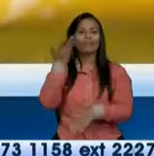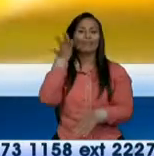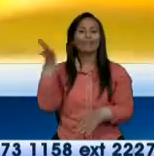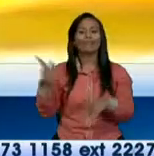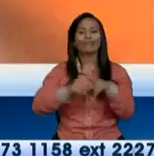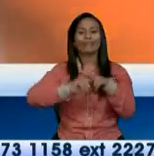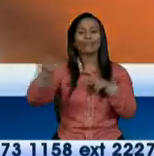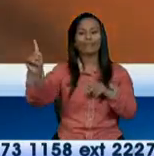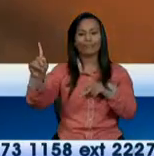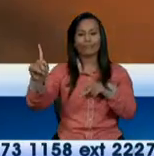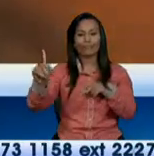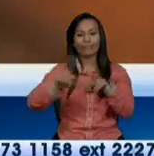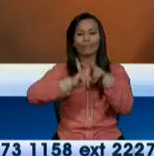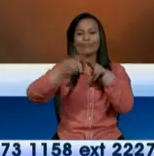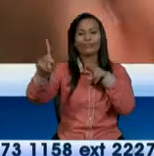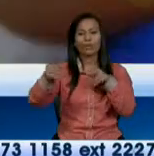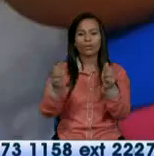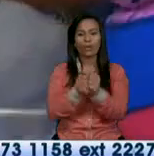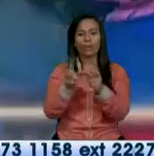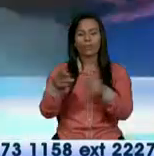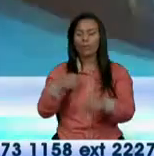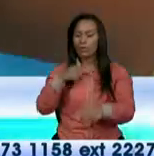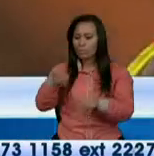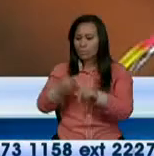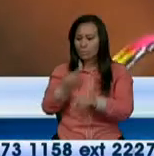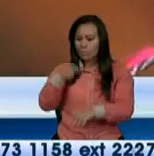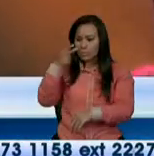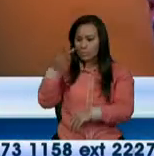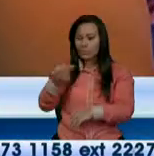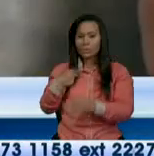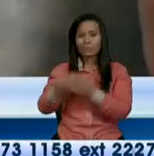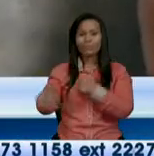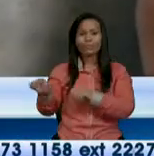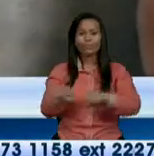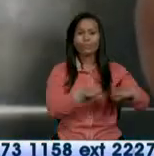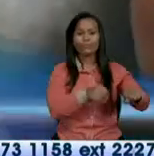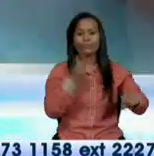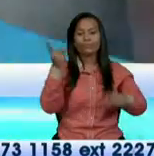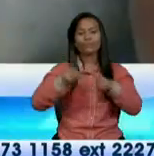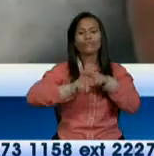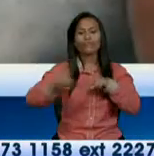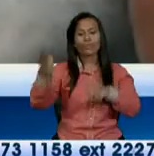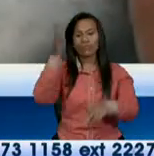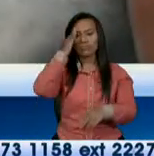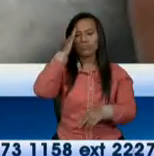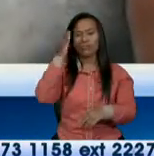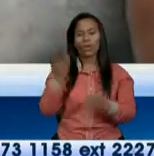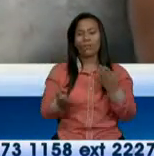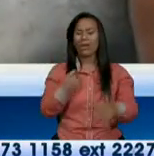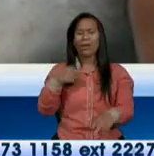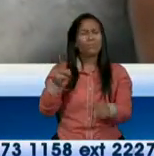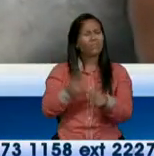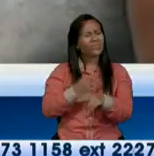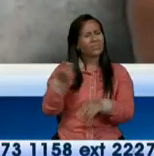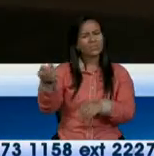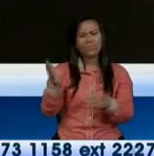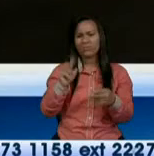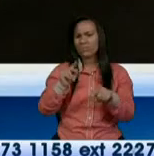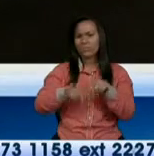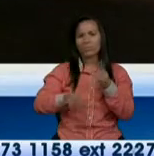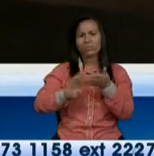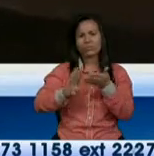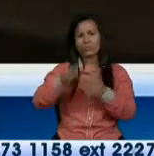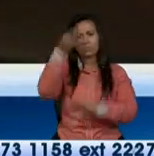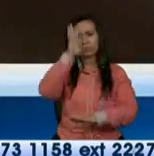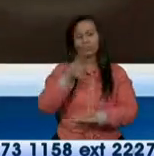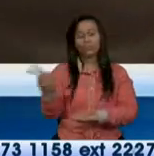nada. Se dio la fuga con el mismo rato que me la llevé a mi hija de aquí de la casa. Que eso no tiene ni perdón ni de Dios. El